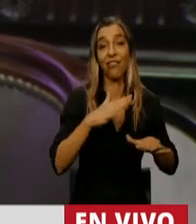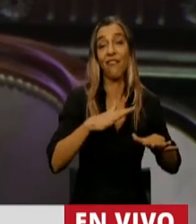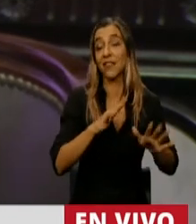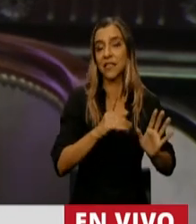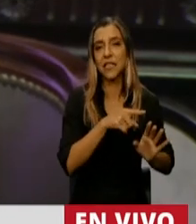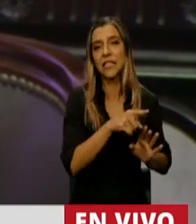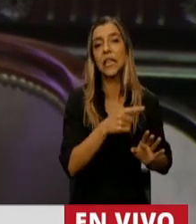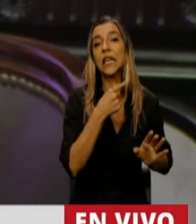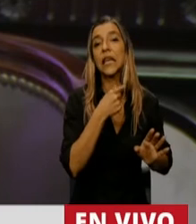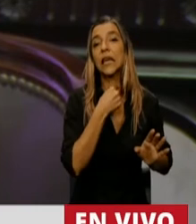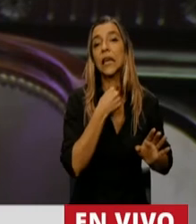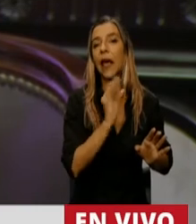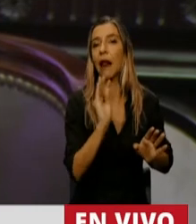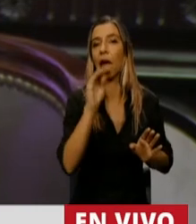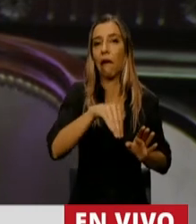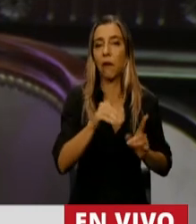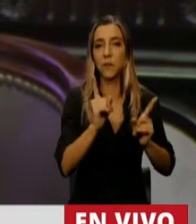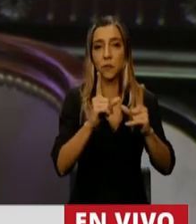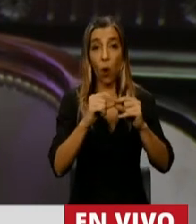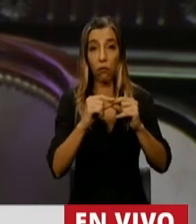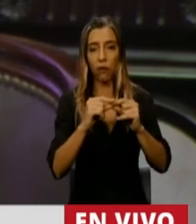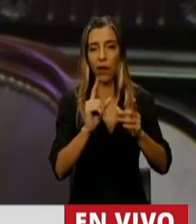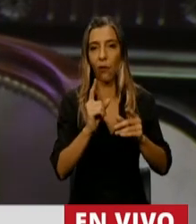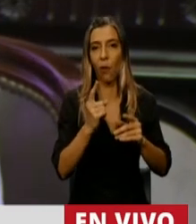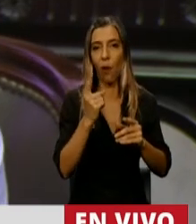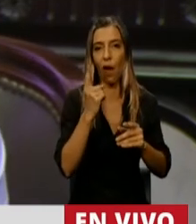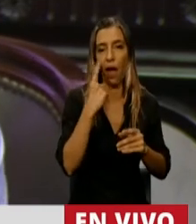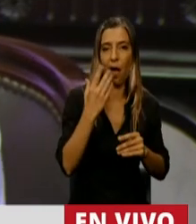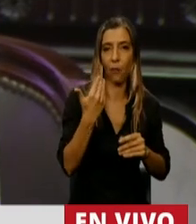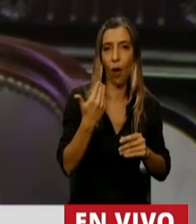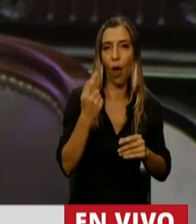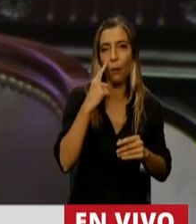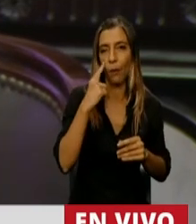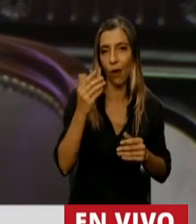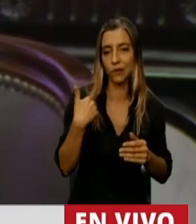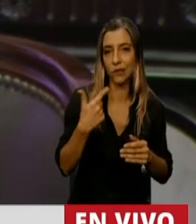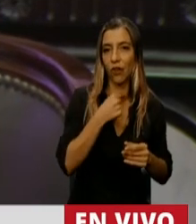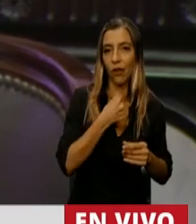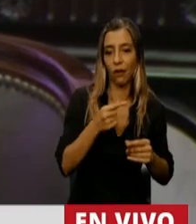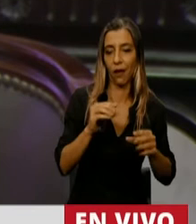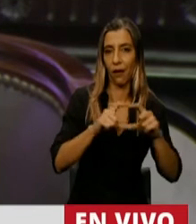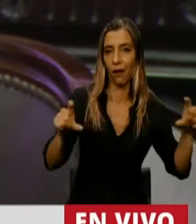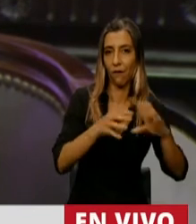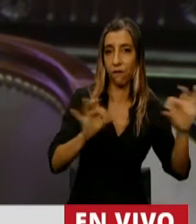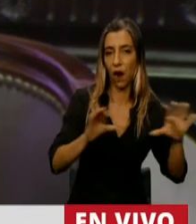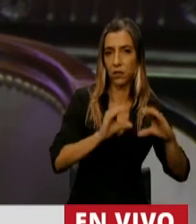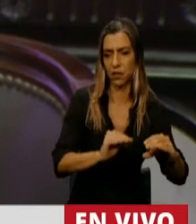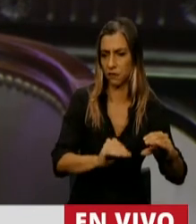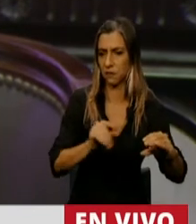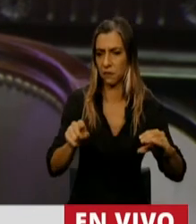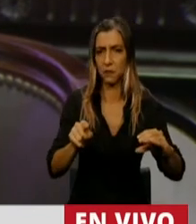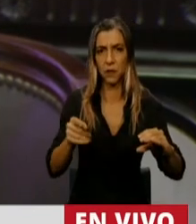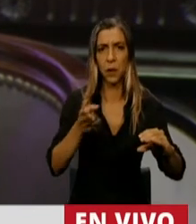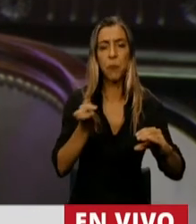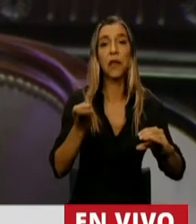y que hizo incluir eso al final de un artículo, pensando que era una vivada que iba a pasar, que ni más ni menos, termina con la autonomía